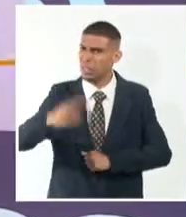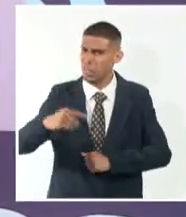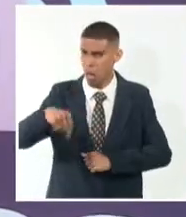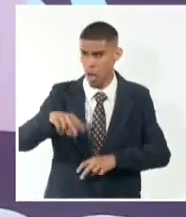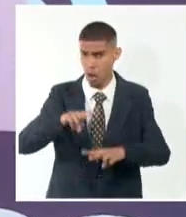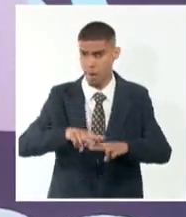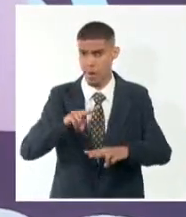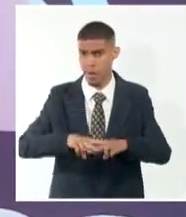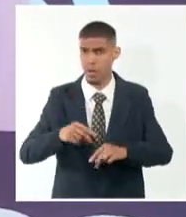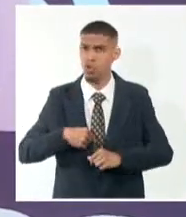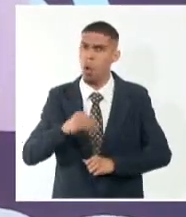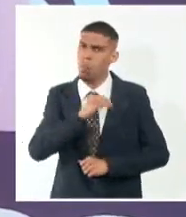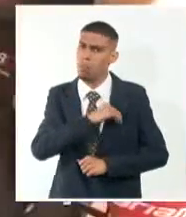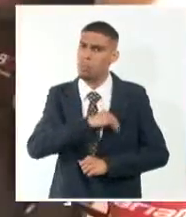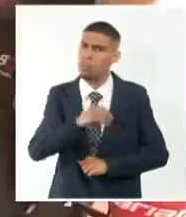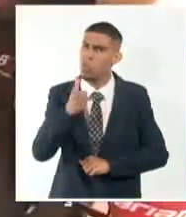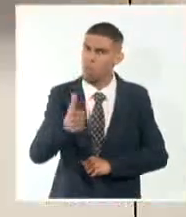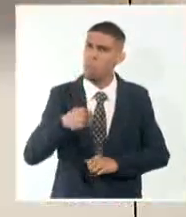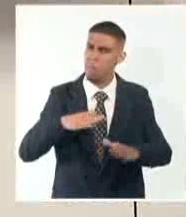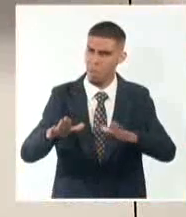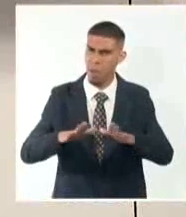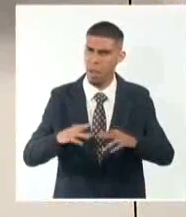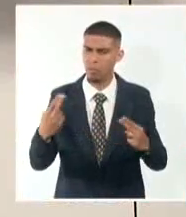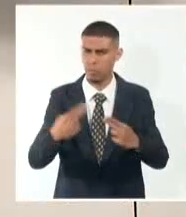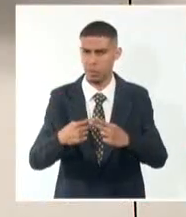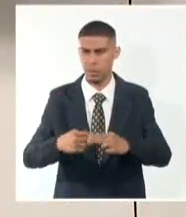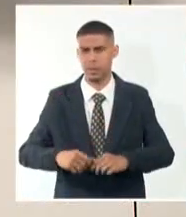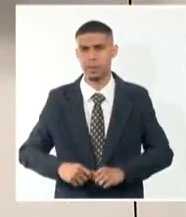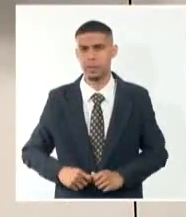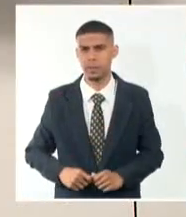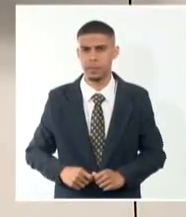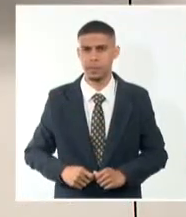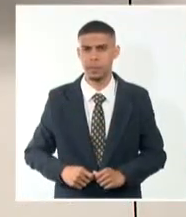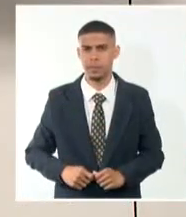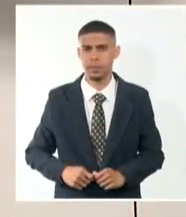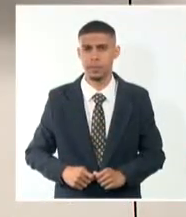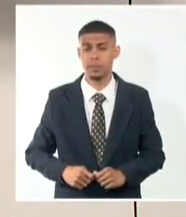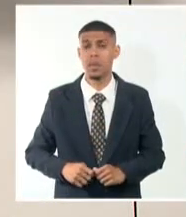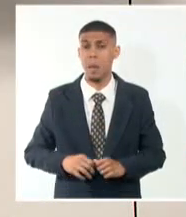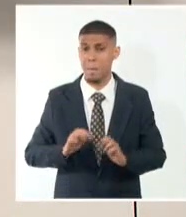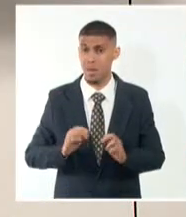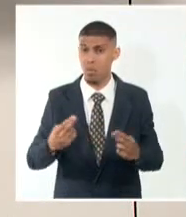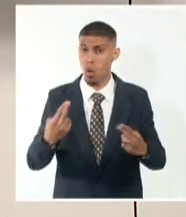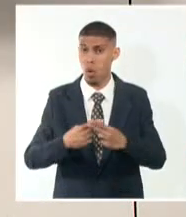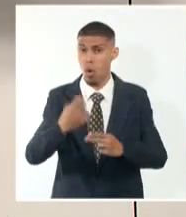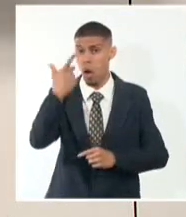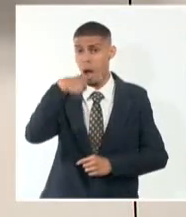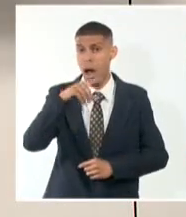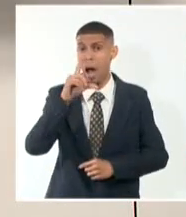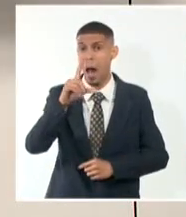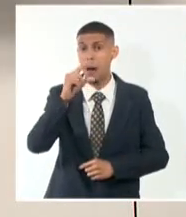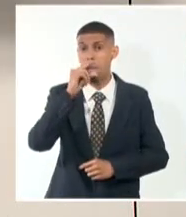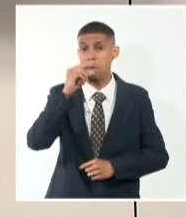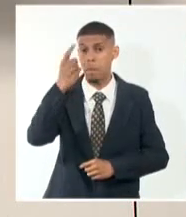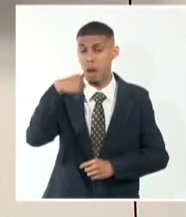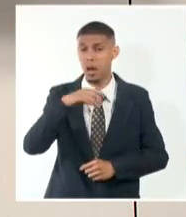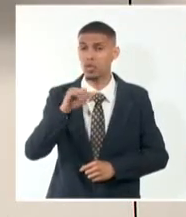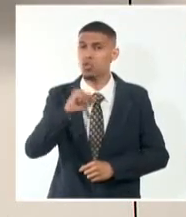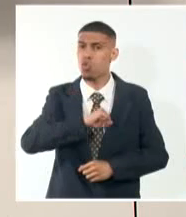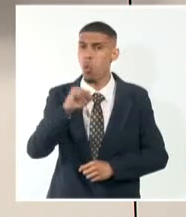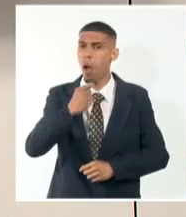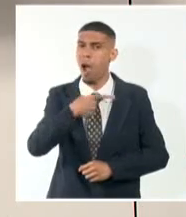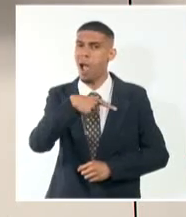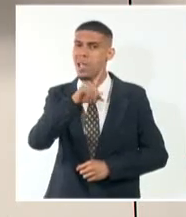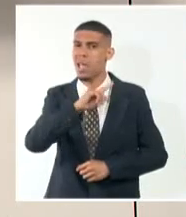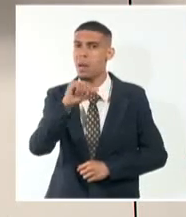Habana y me siento muy bien y preparado para estos Juegos. A propósito de los Juegos del ALBA, Cuba conquistó su primera medalla dorada en la jornada de ayer.